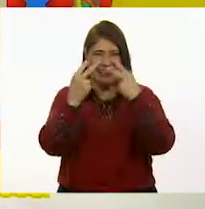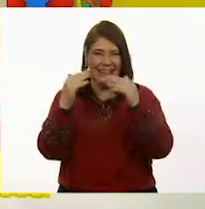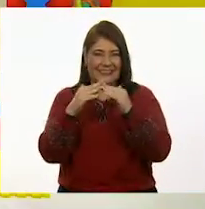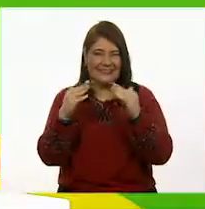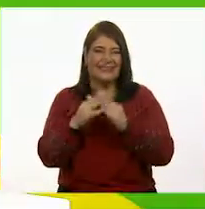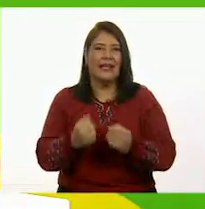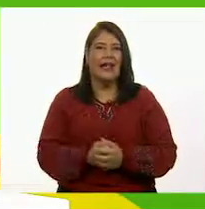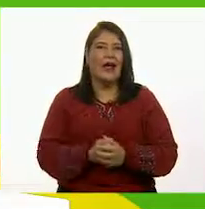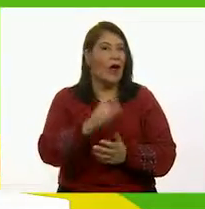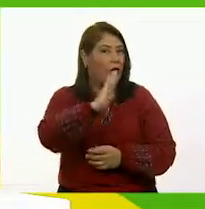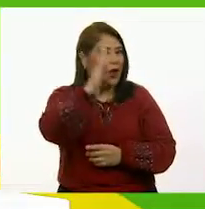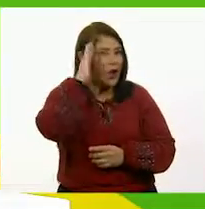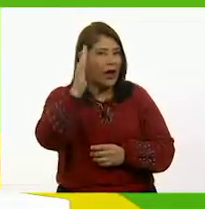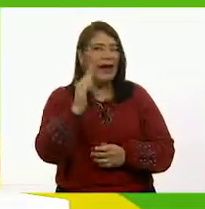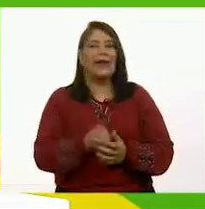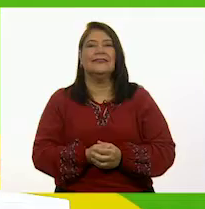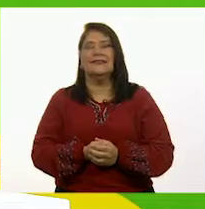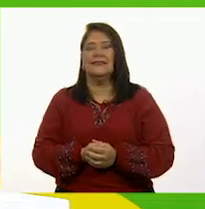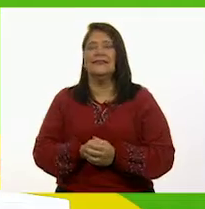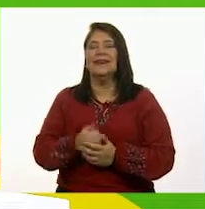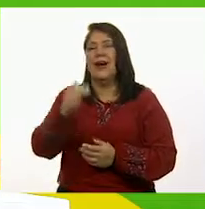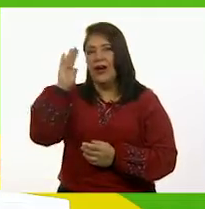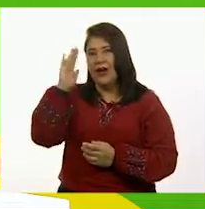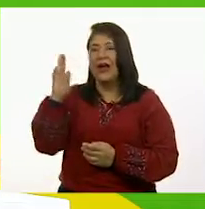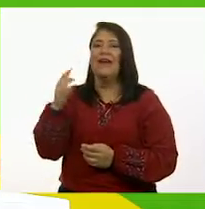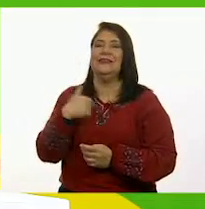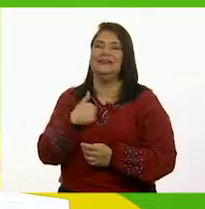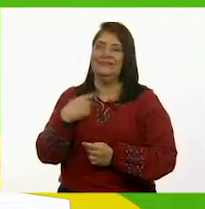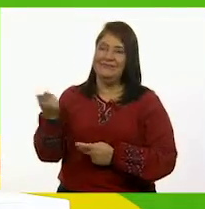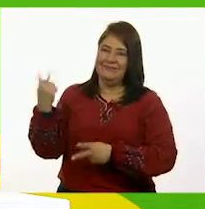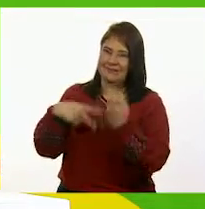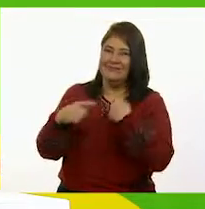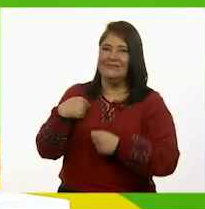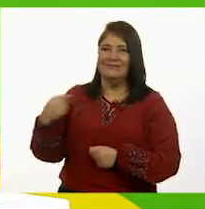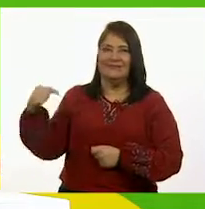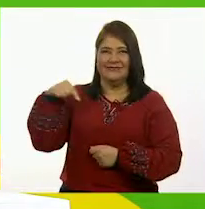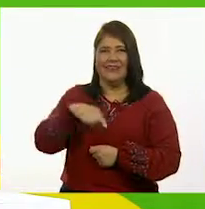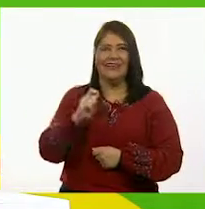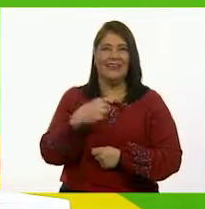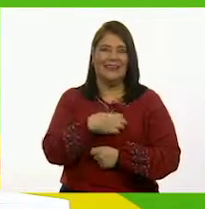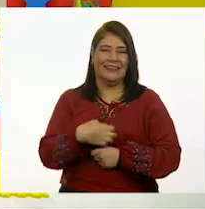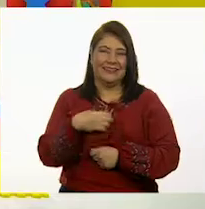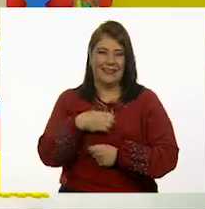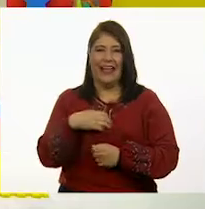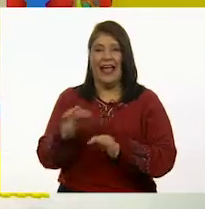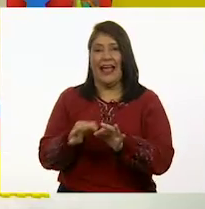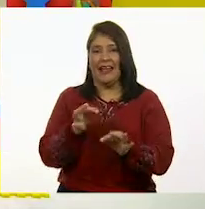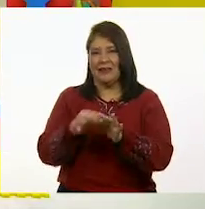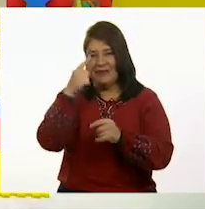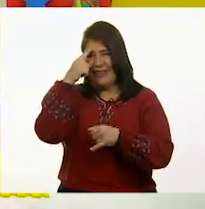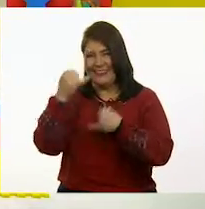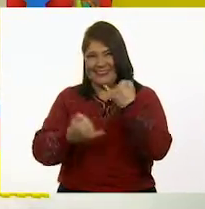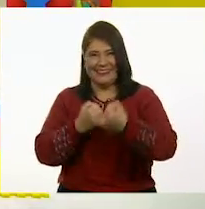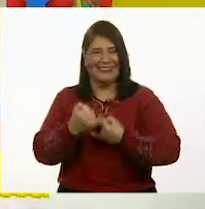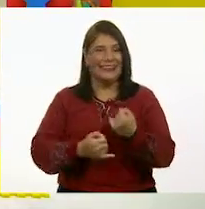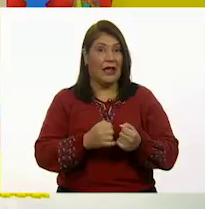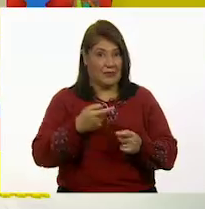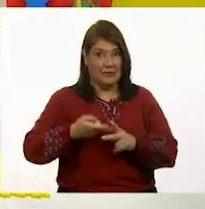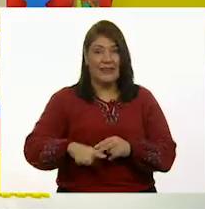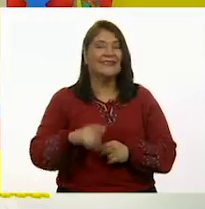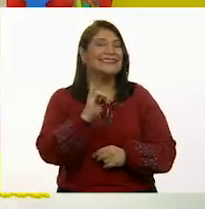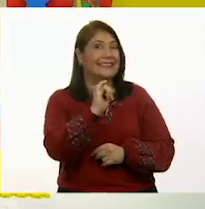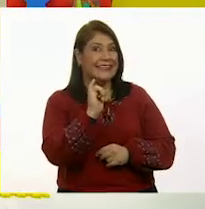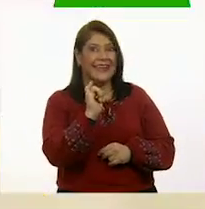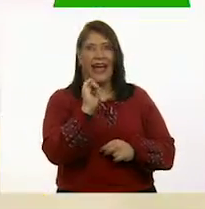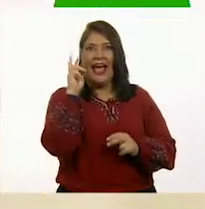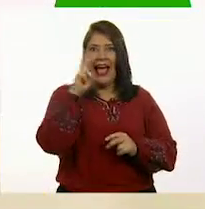Hola, Ana, ¿cómo estás? Hola, Sohar. Hoy vengo muy contenta y lista para jugar. ¿Empezamos? ¡Sí! ¡Nos encanta